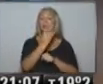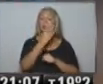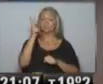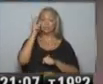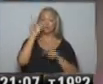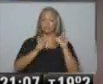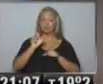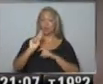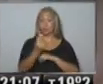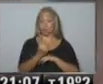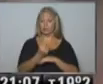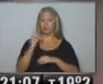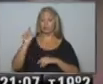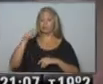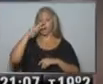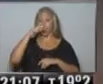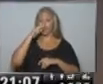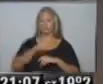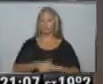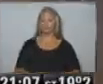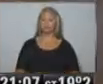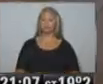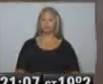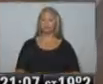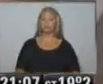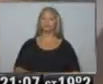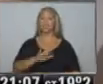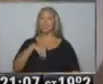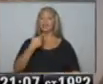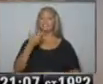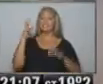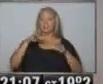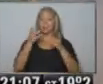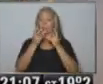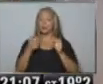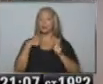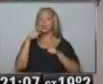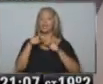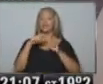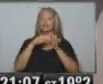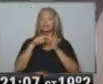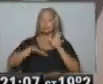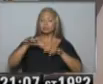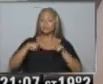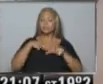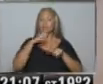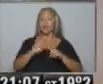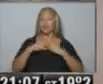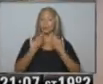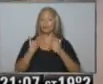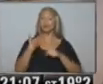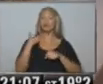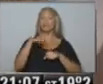los muertos en la ciudad de La Plata. Después del temporal, la ciudad busca recuperarse luego de la tormenta que causó